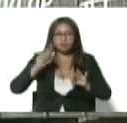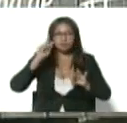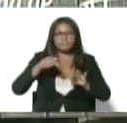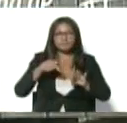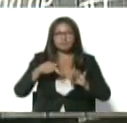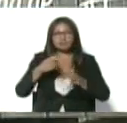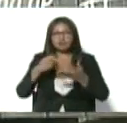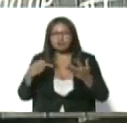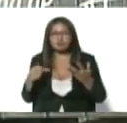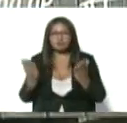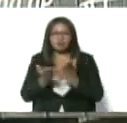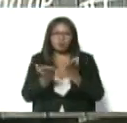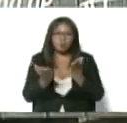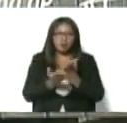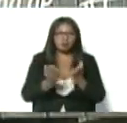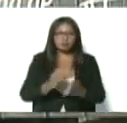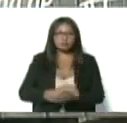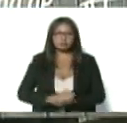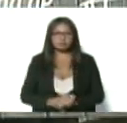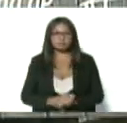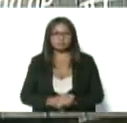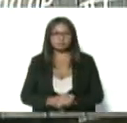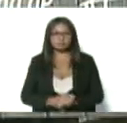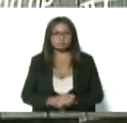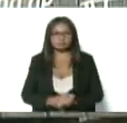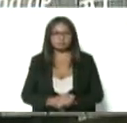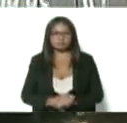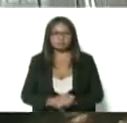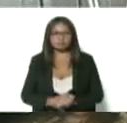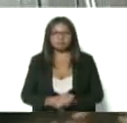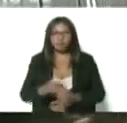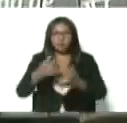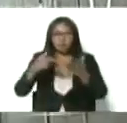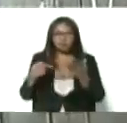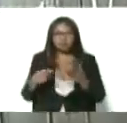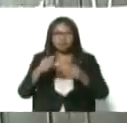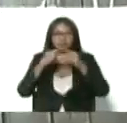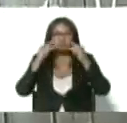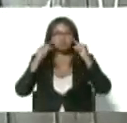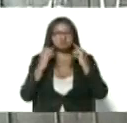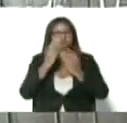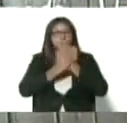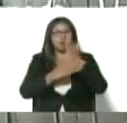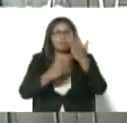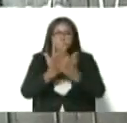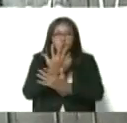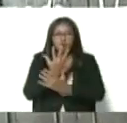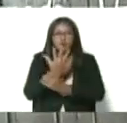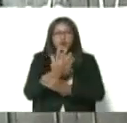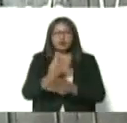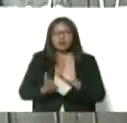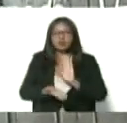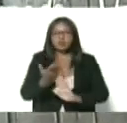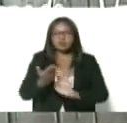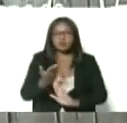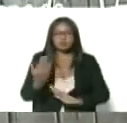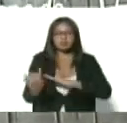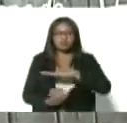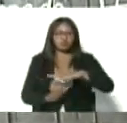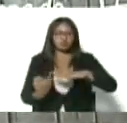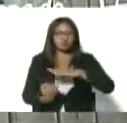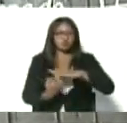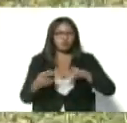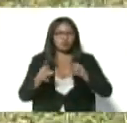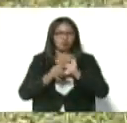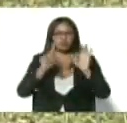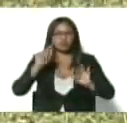escolares hemos traído material de bioseguridad hemos fortalecido la institución en